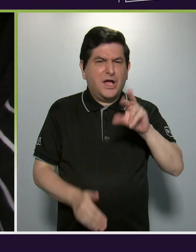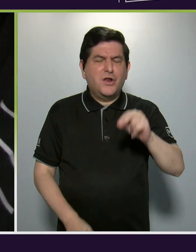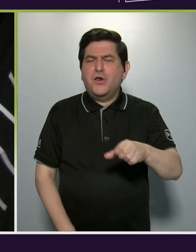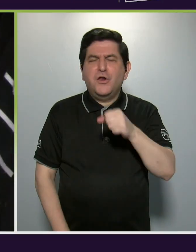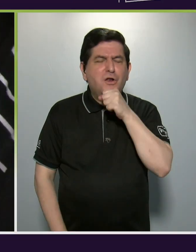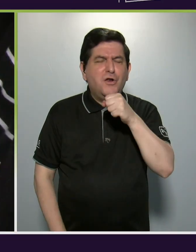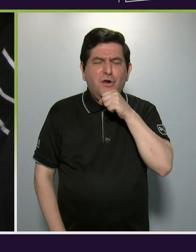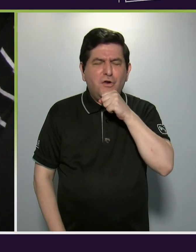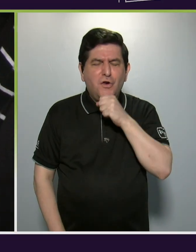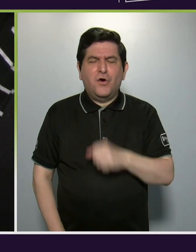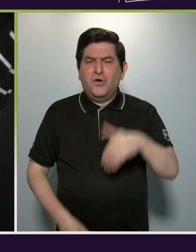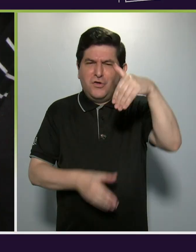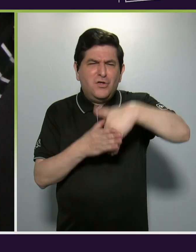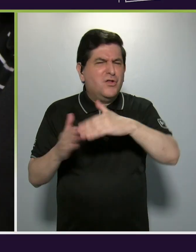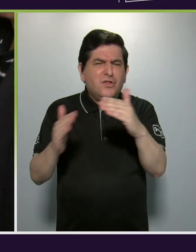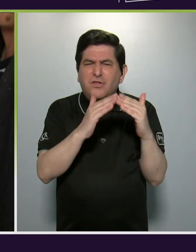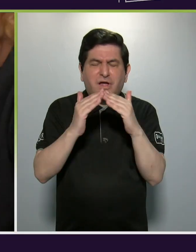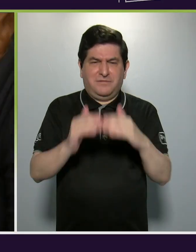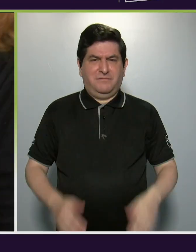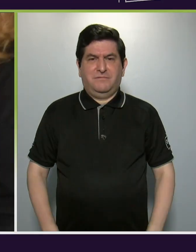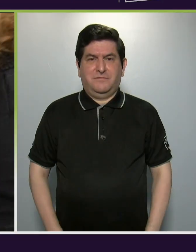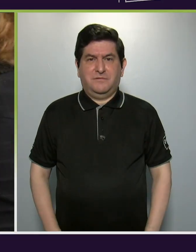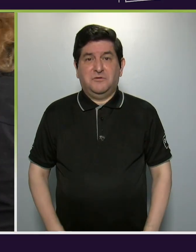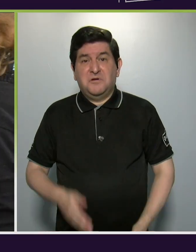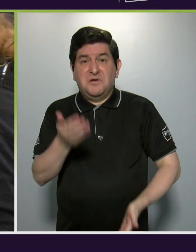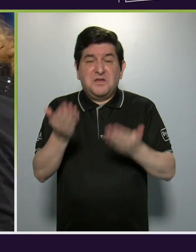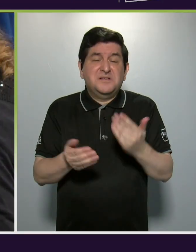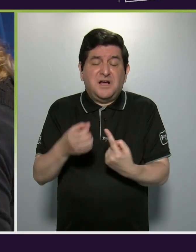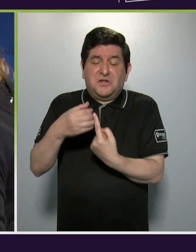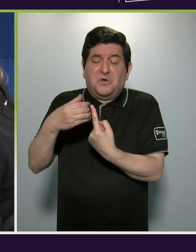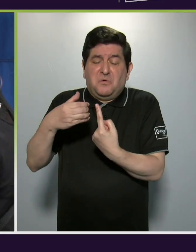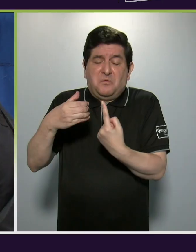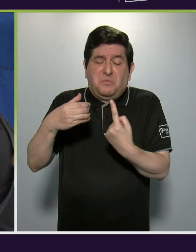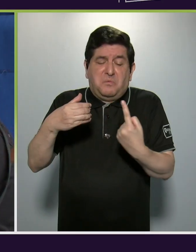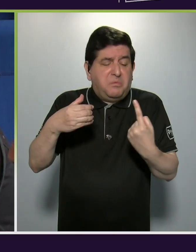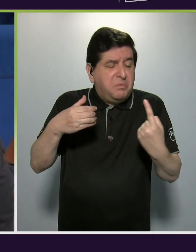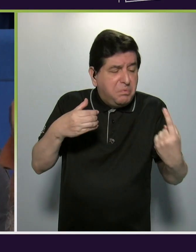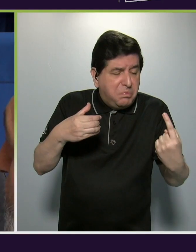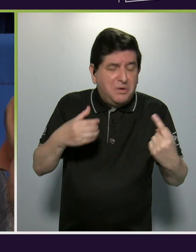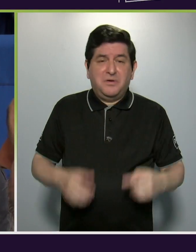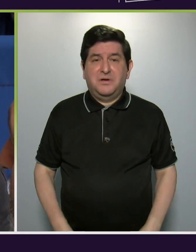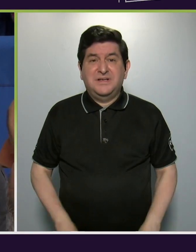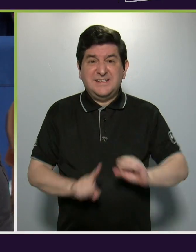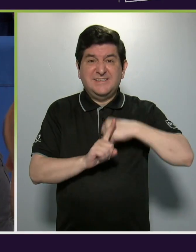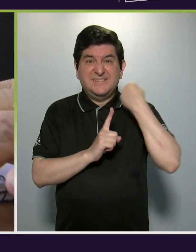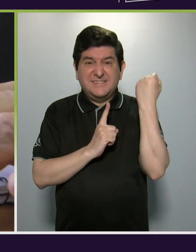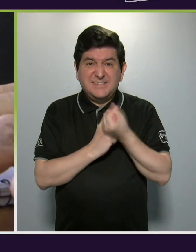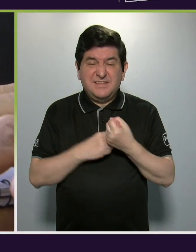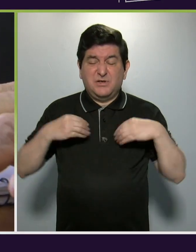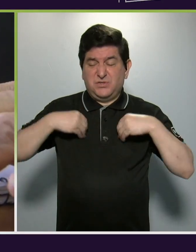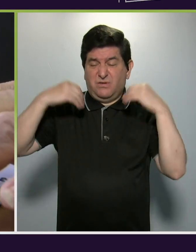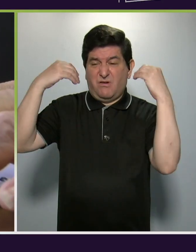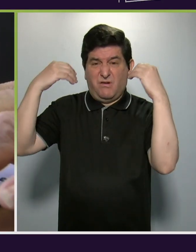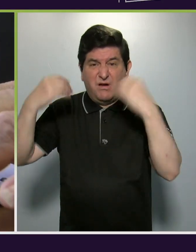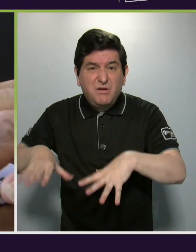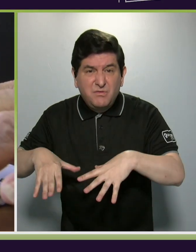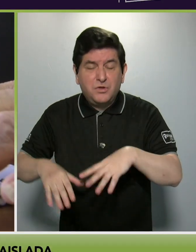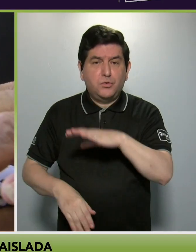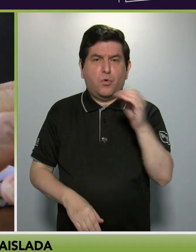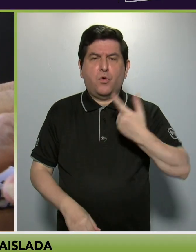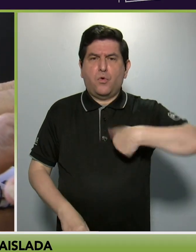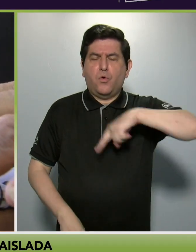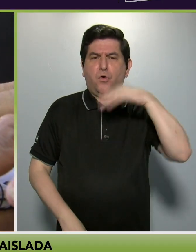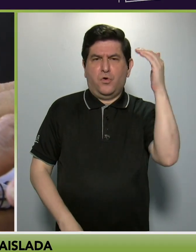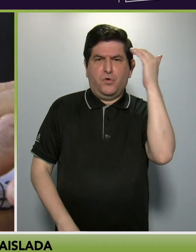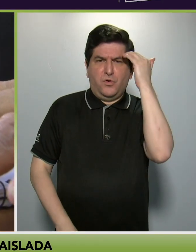envejecer en comunidad? Pues entonces estar aislado o aislado, en una situación de abandono o en lo que nosotros